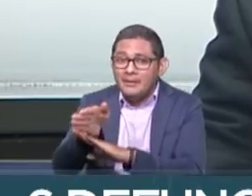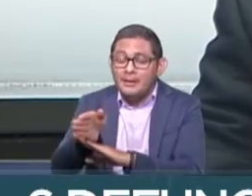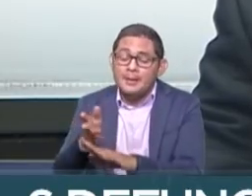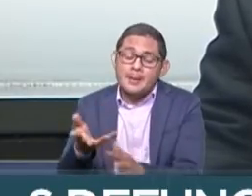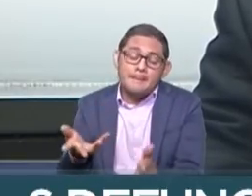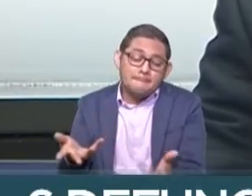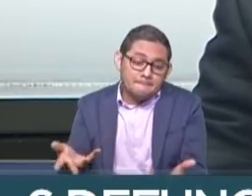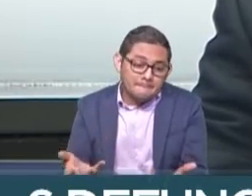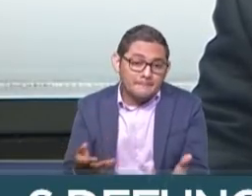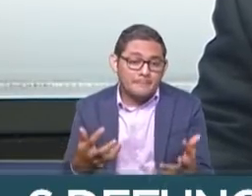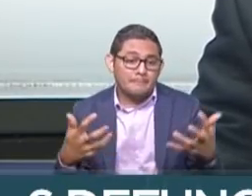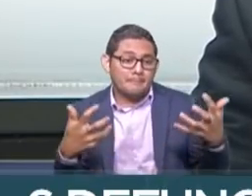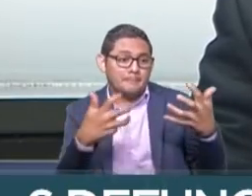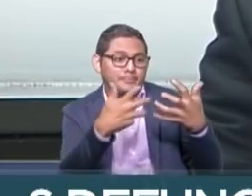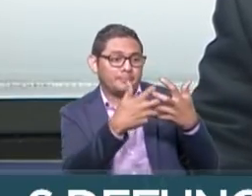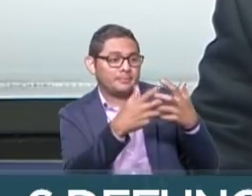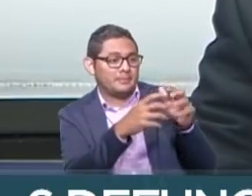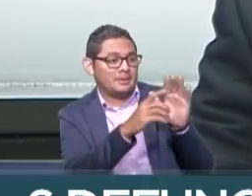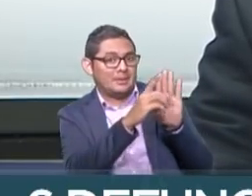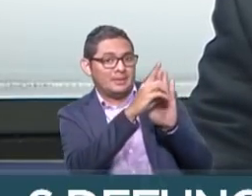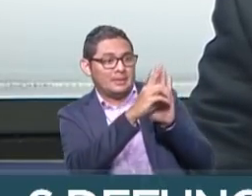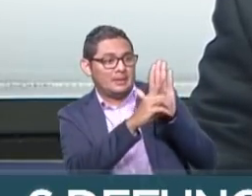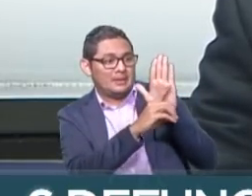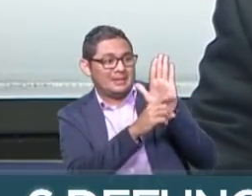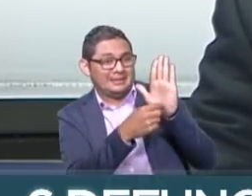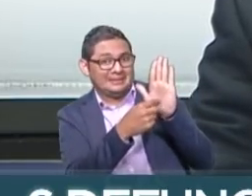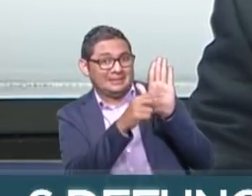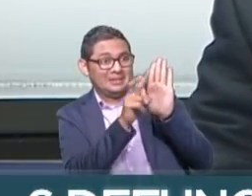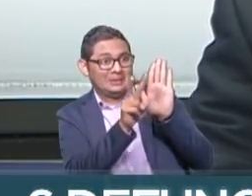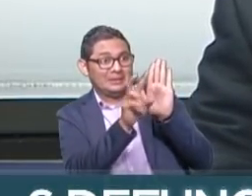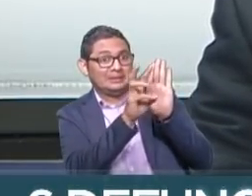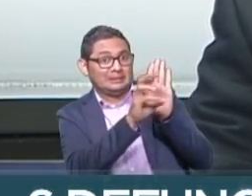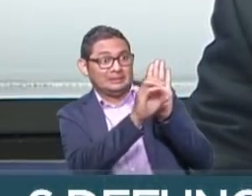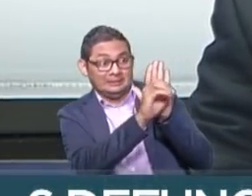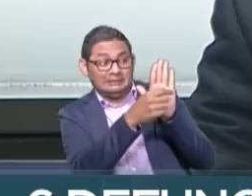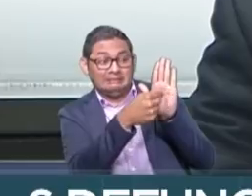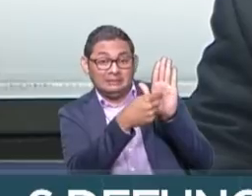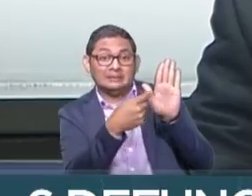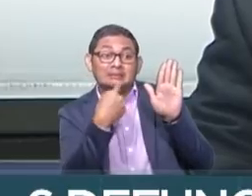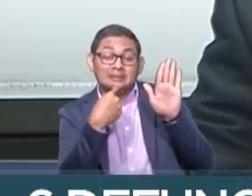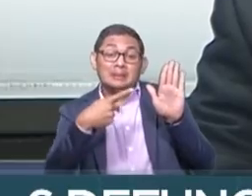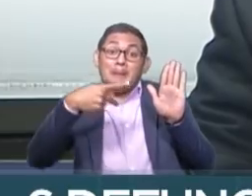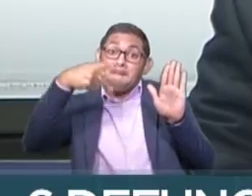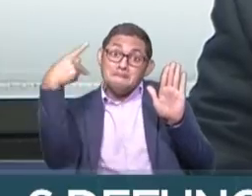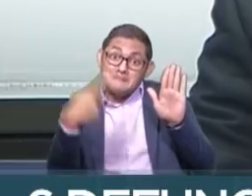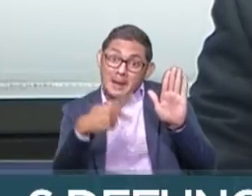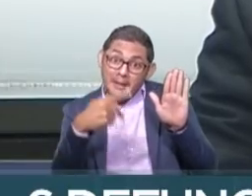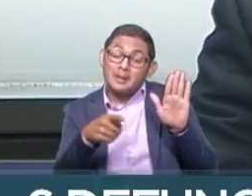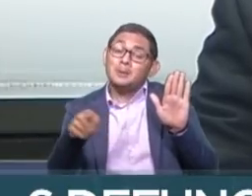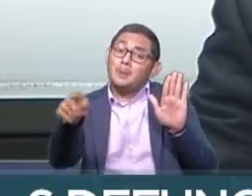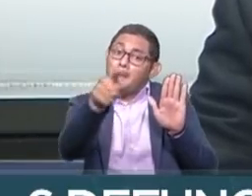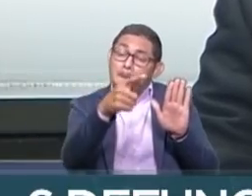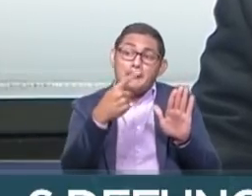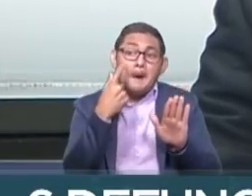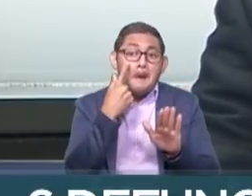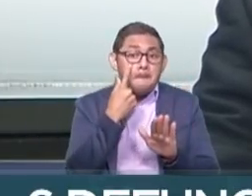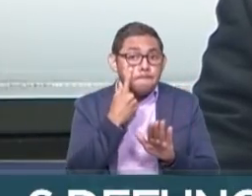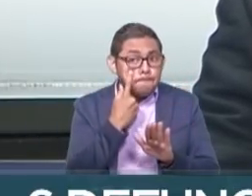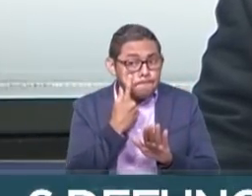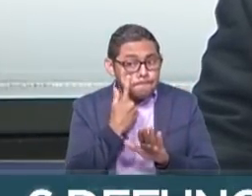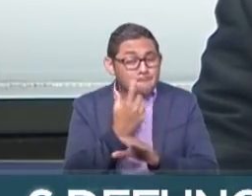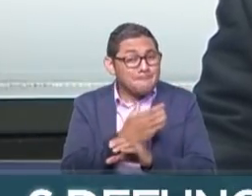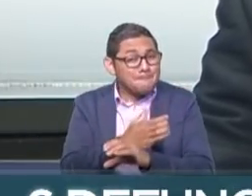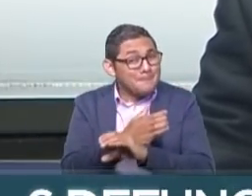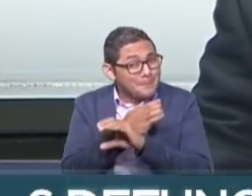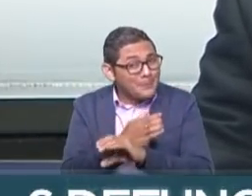en el decreto 260 ante la aparición de esta nueva variante en Panamá, y que se guarde